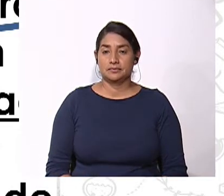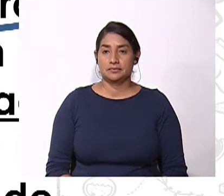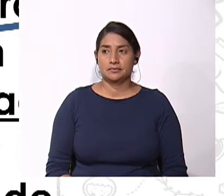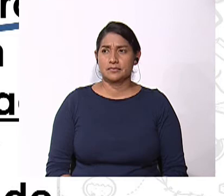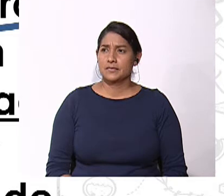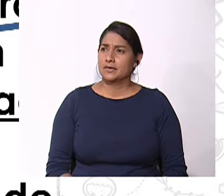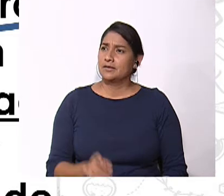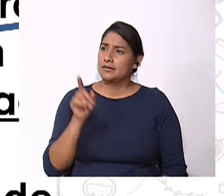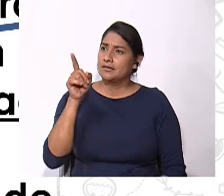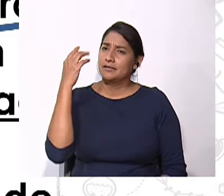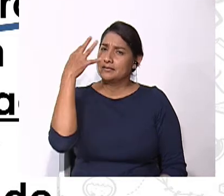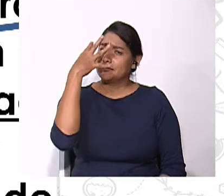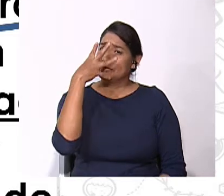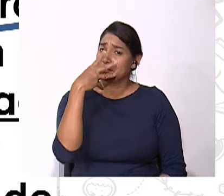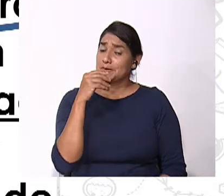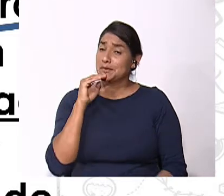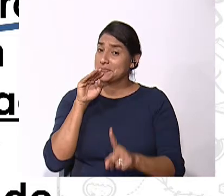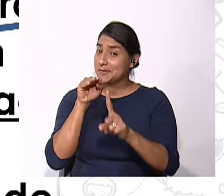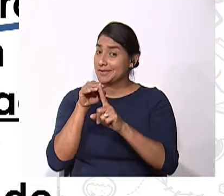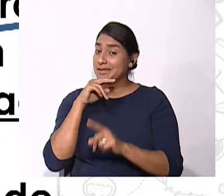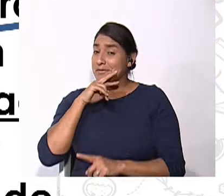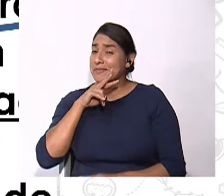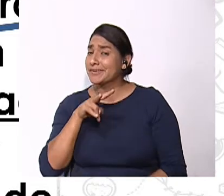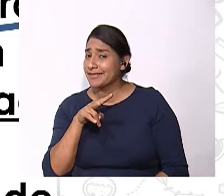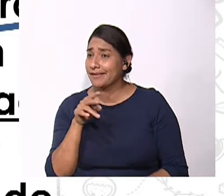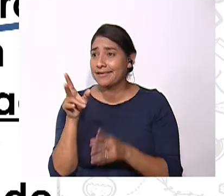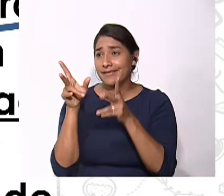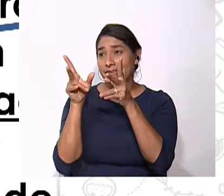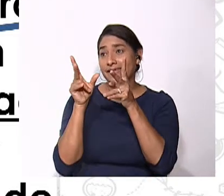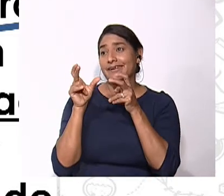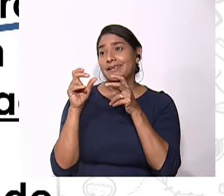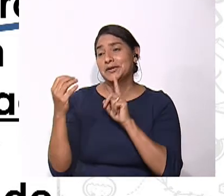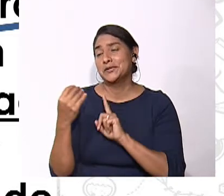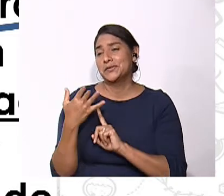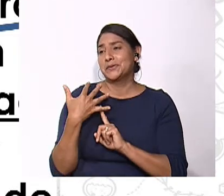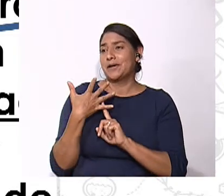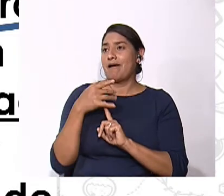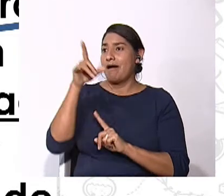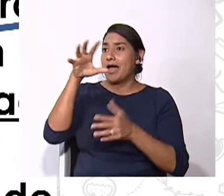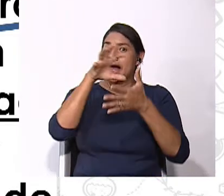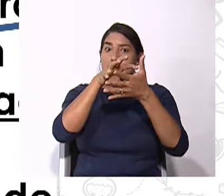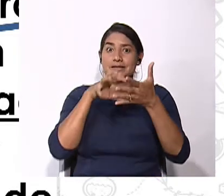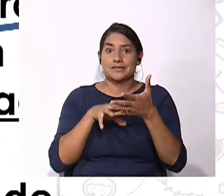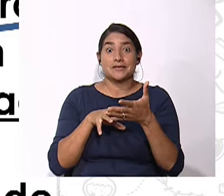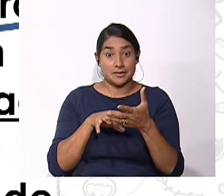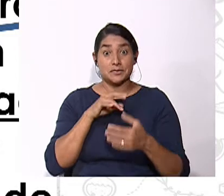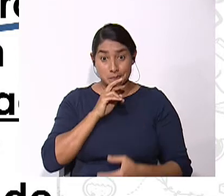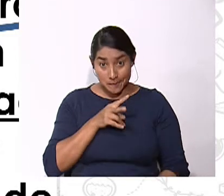Qué hermoso el mensaje que nos transmite ese texto, ¿verdad?